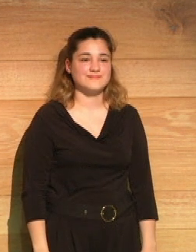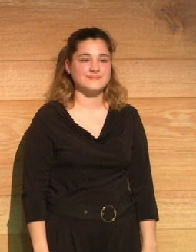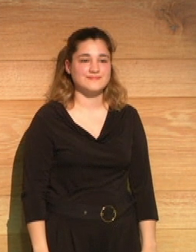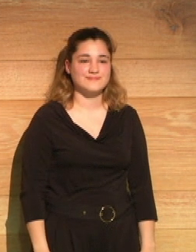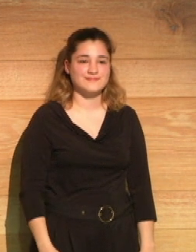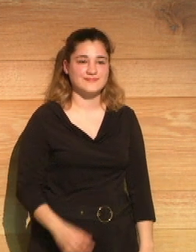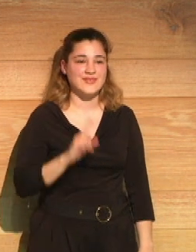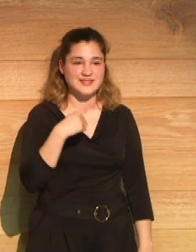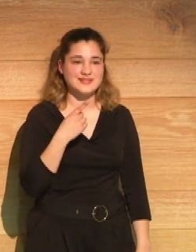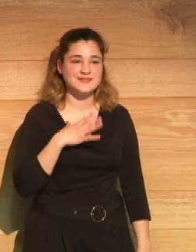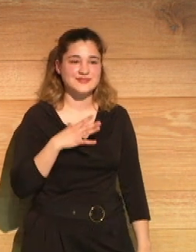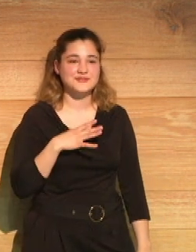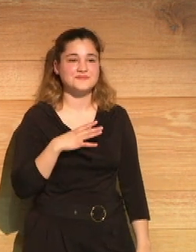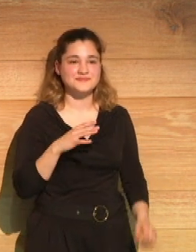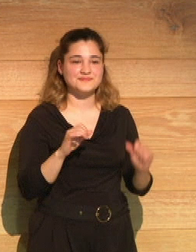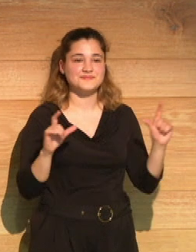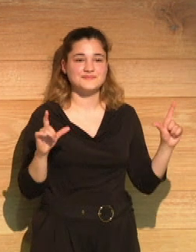¿Podemos tener la siguiente diapositiva, por favor?